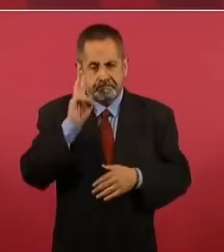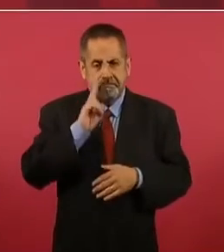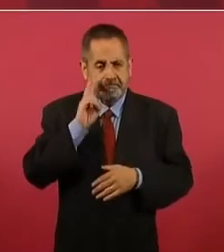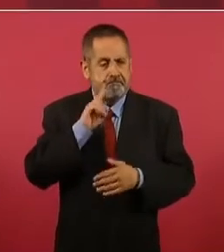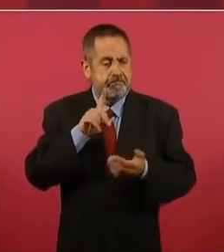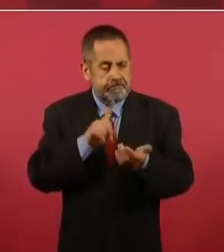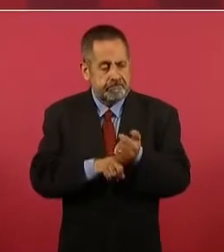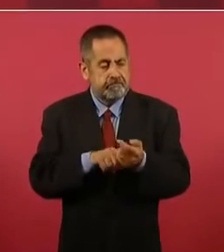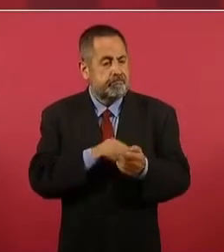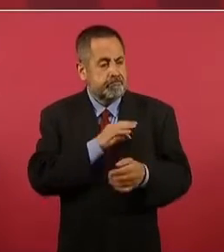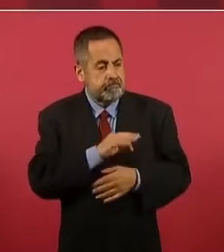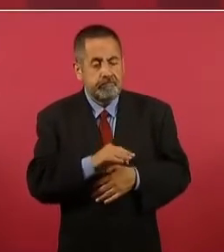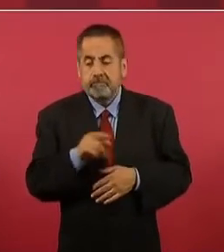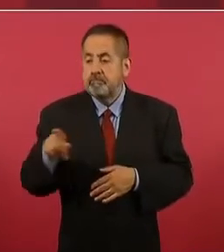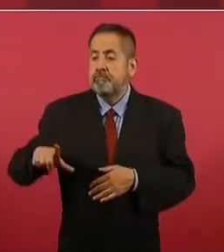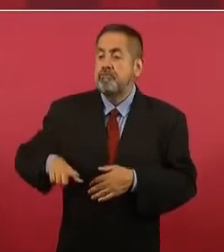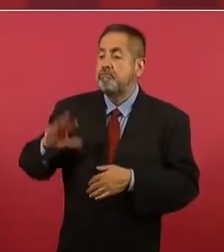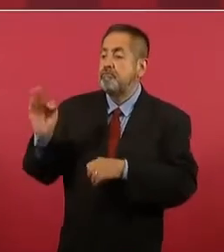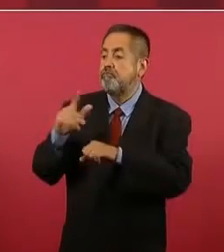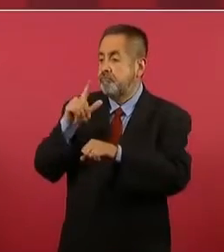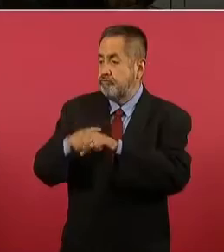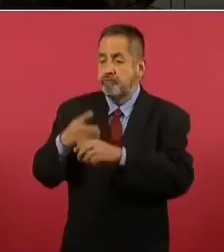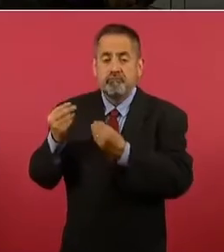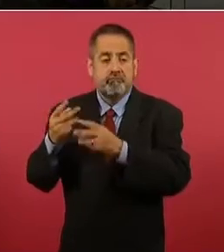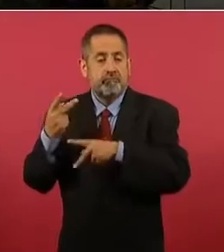gobierno federal y vamos a tener resultados.